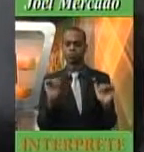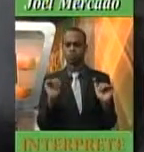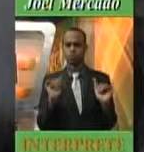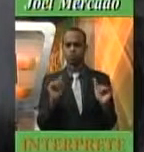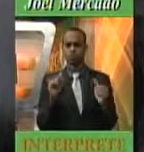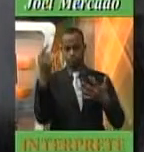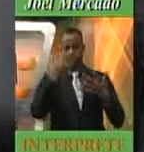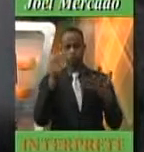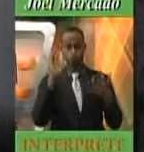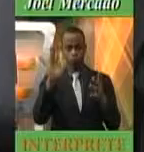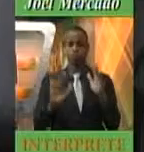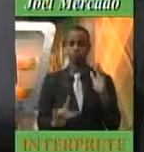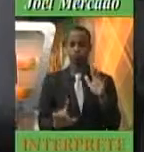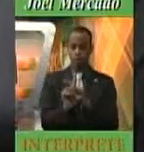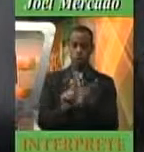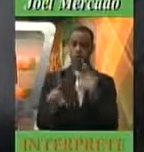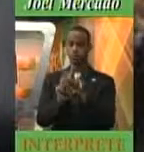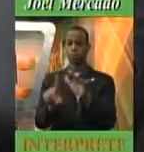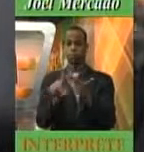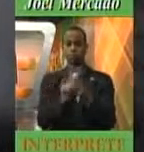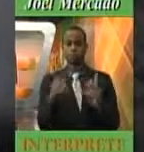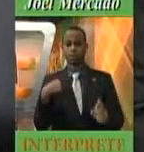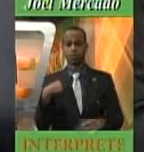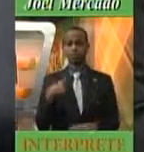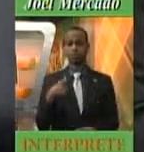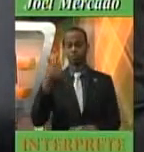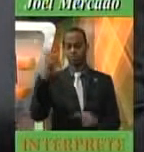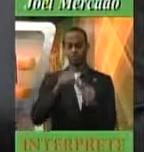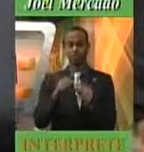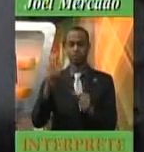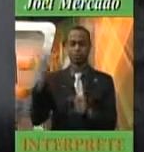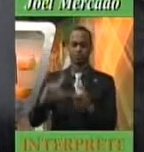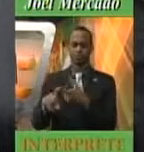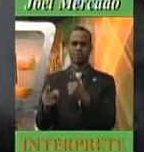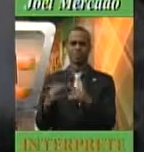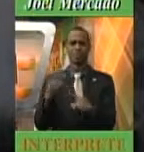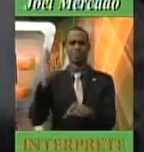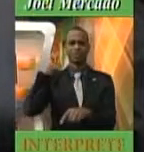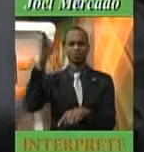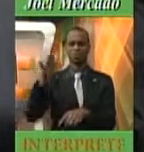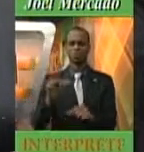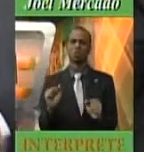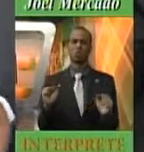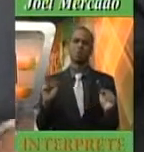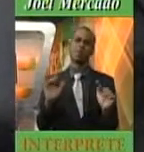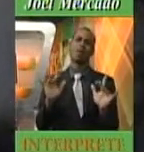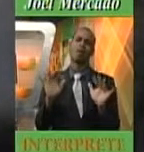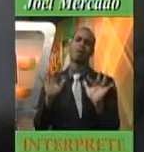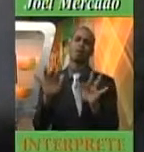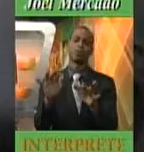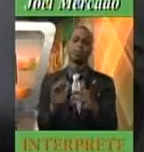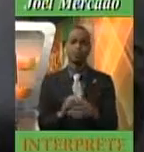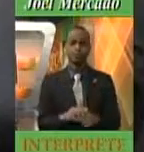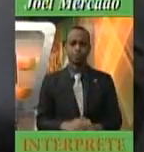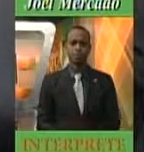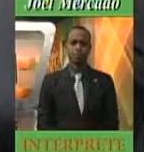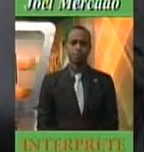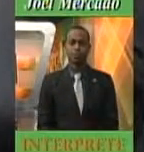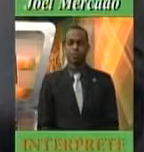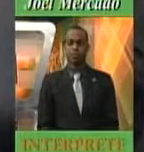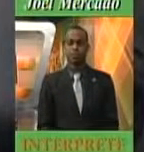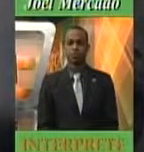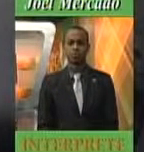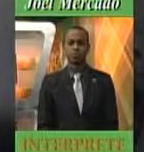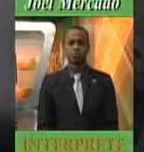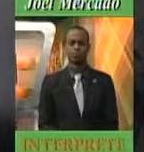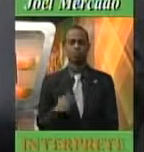salir todo esto. Cuando nosotros salimos, yo recuerdo que un compañero me decía de que te van a desbordar. Un compañero,